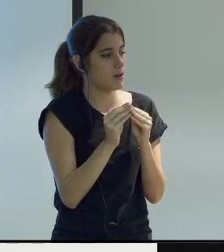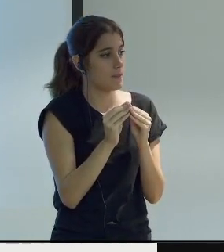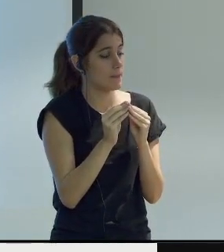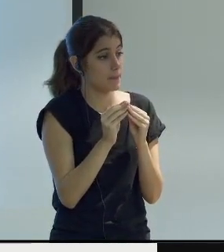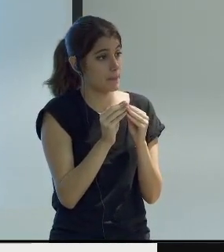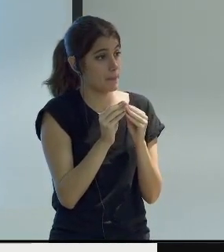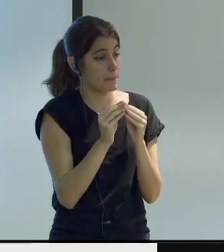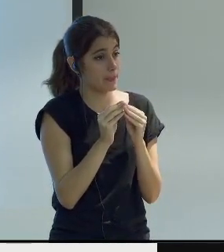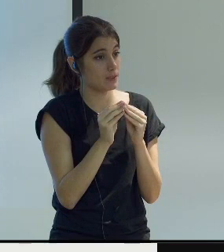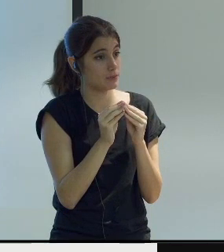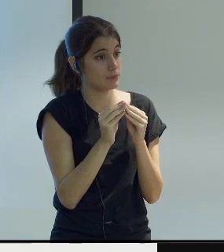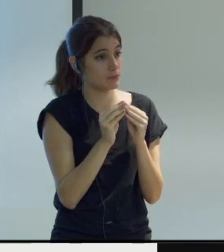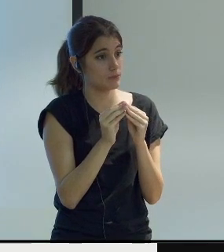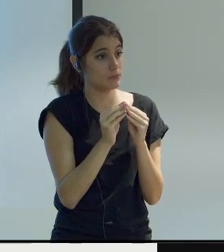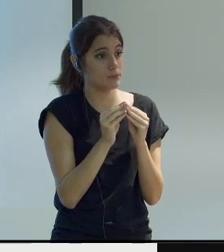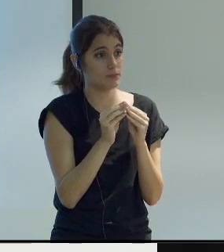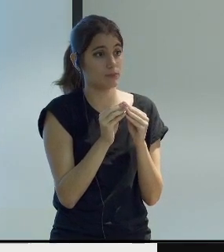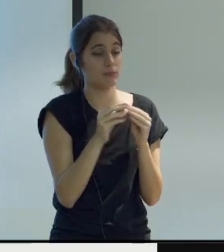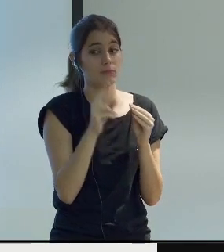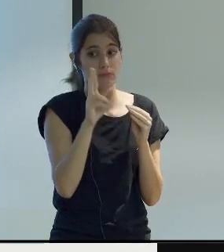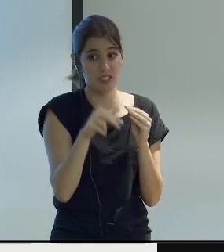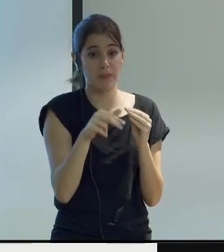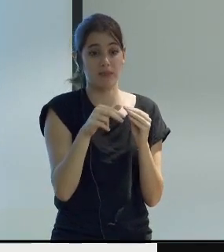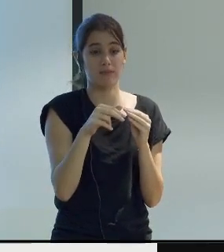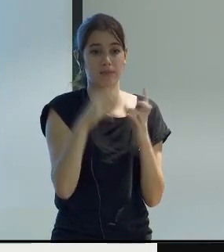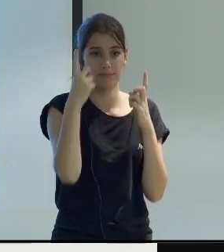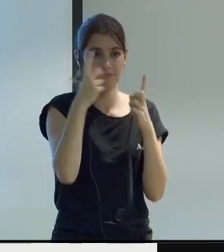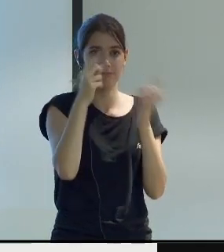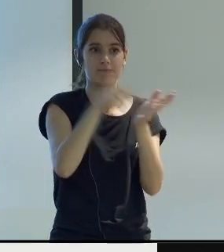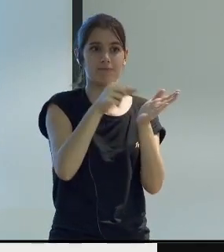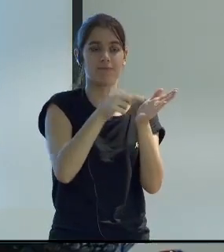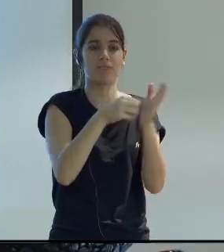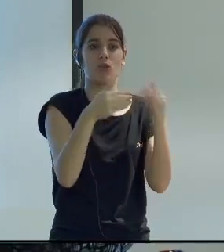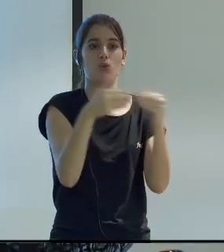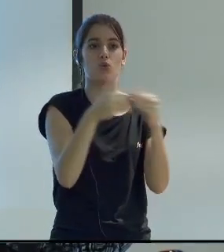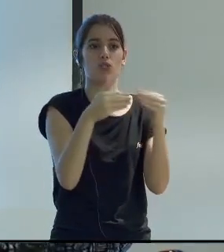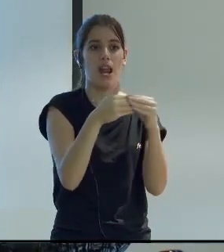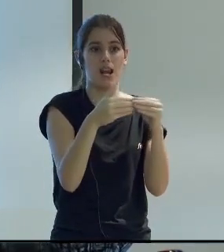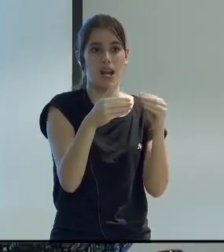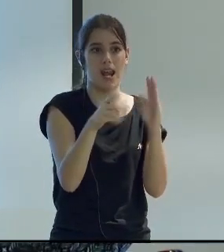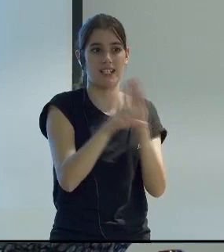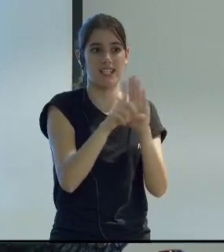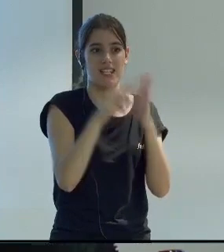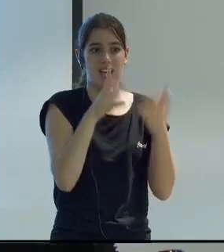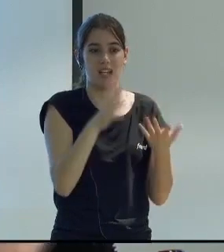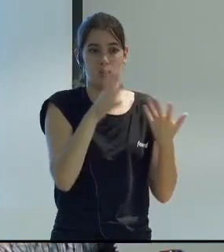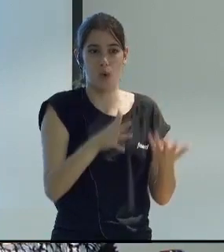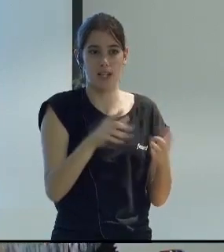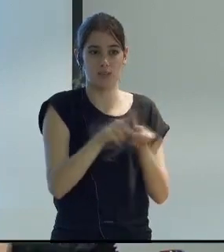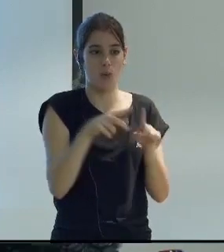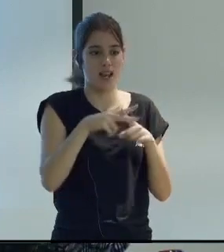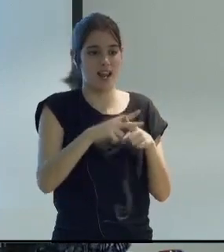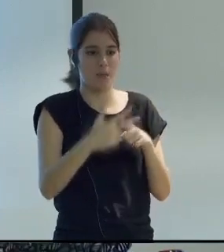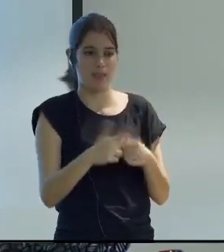y estamos insistiendo que se utilice las leyes actuales como herramientas. Estamos actualizando